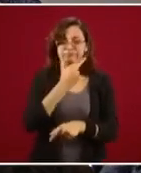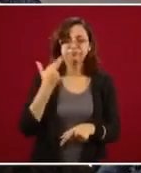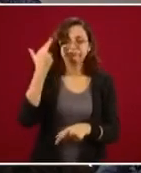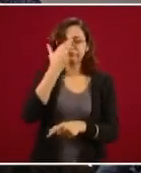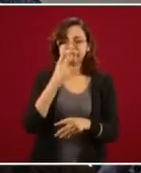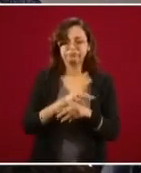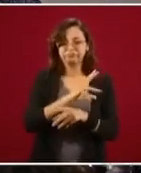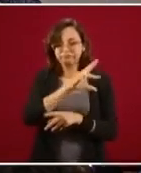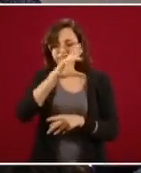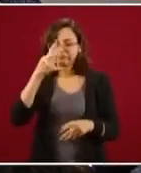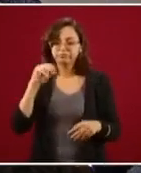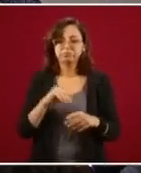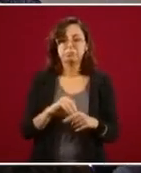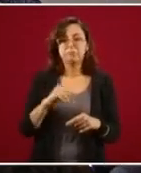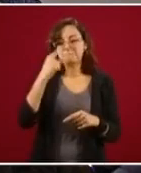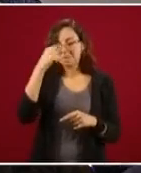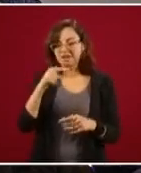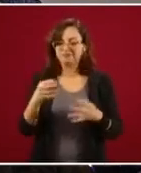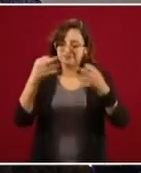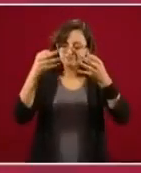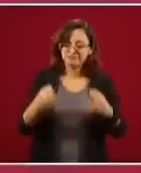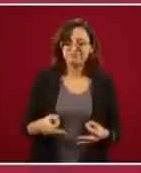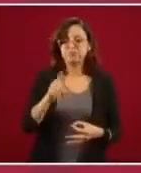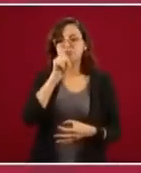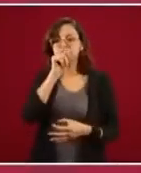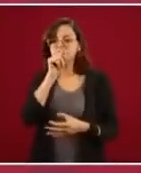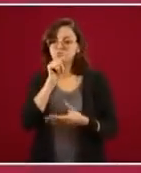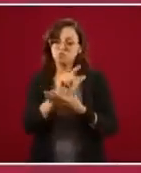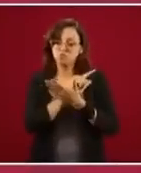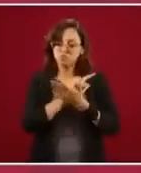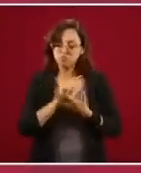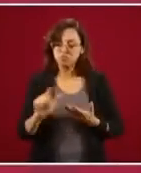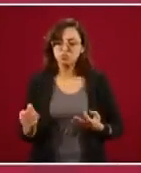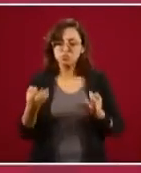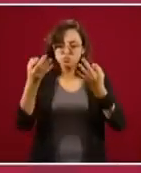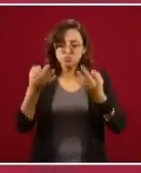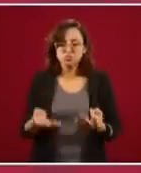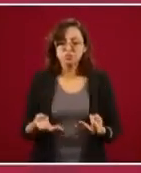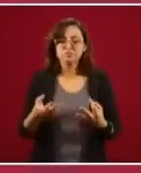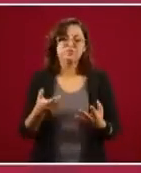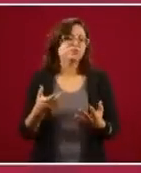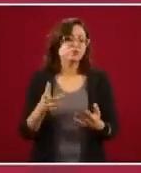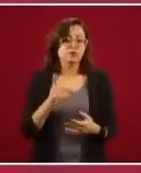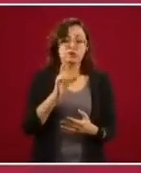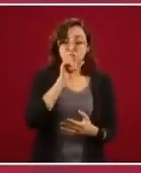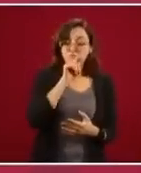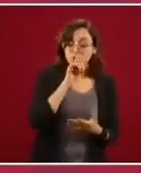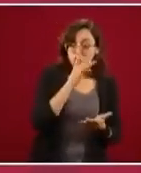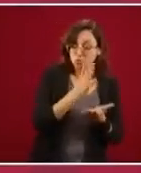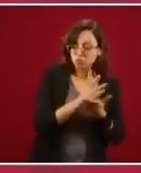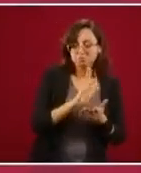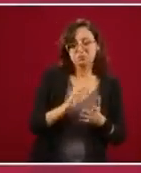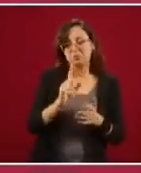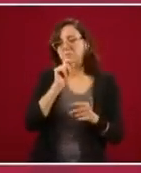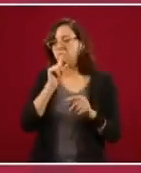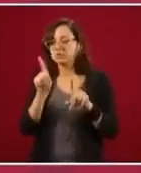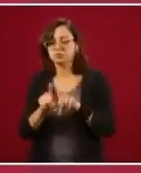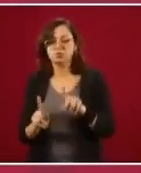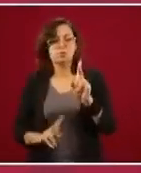para garantizar la inocuidad de las importaciones, no solamente de pollo, sino de cualquier producto agrícola o pecuario.